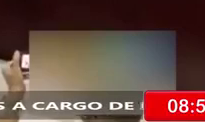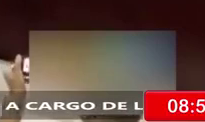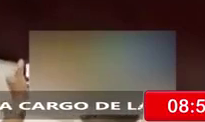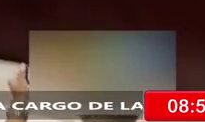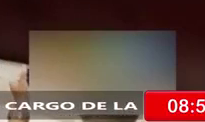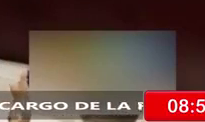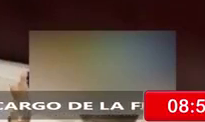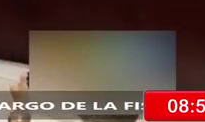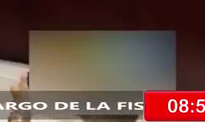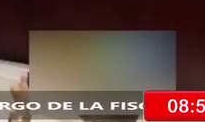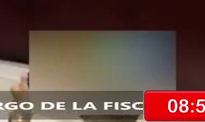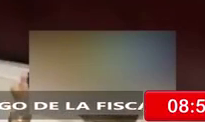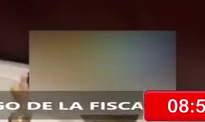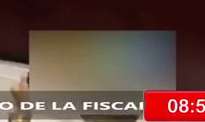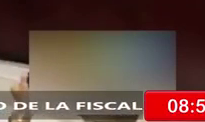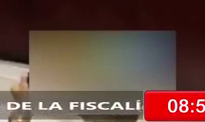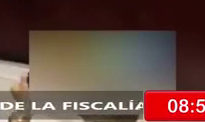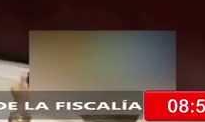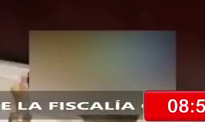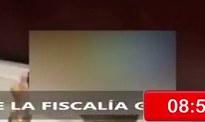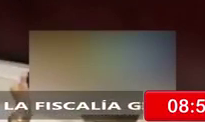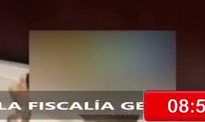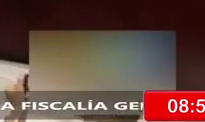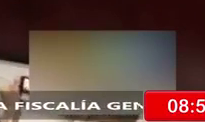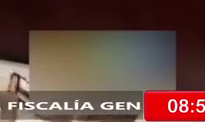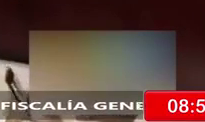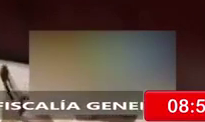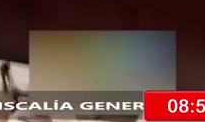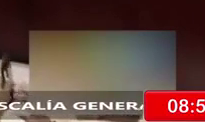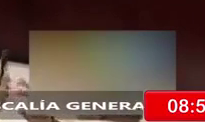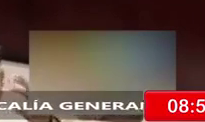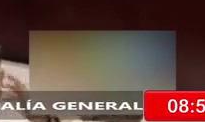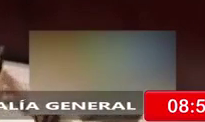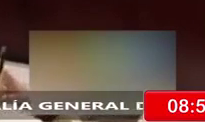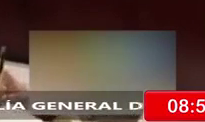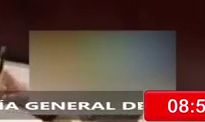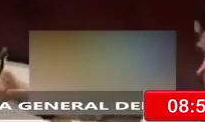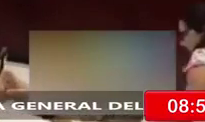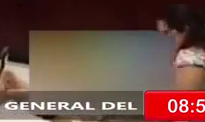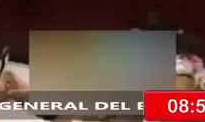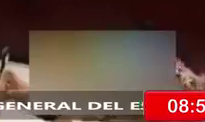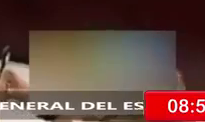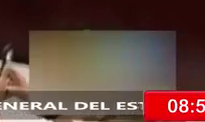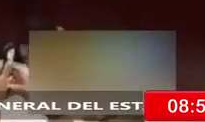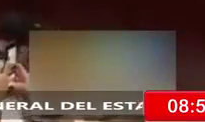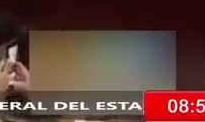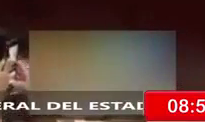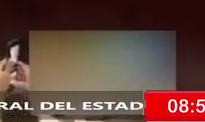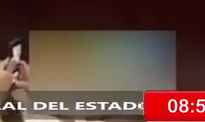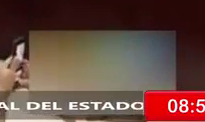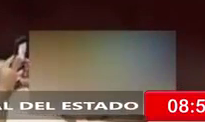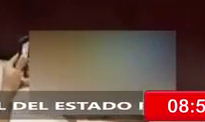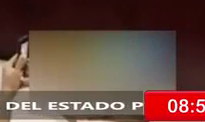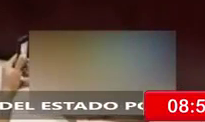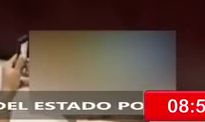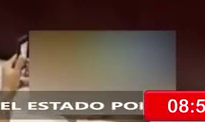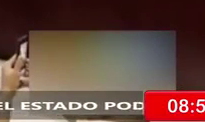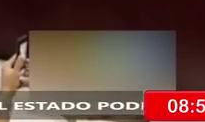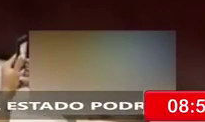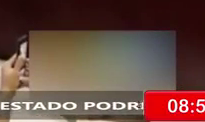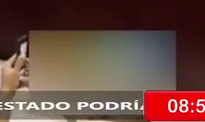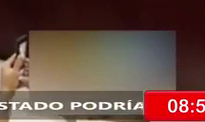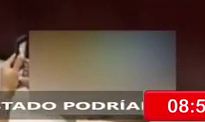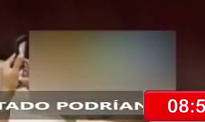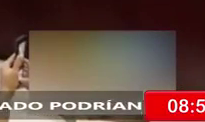Los cabildos de los ayuntamientos han postergado por más de 6 meses la reglamentación de la figura del regidor ciudadano. Desde